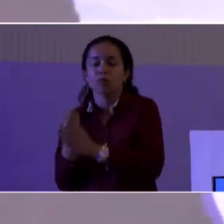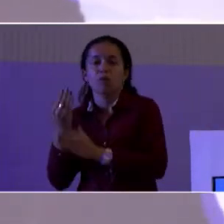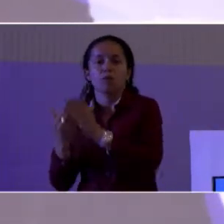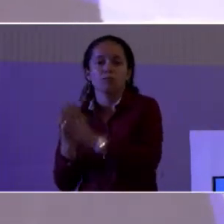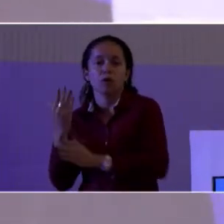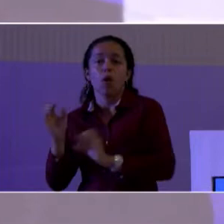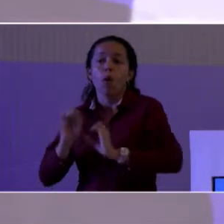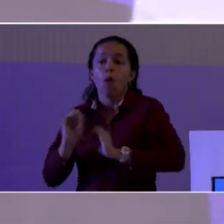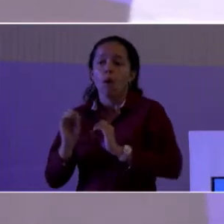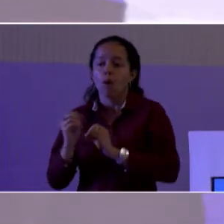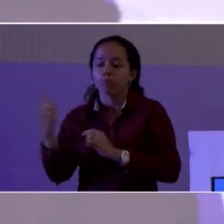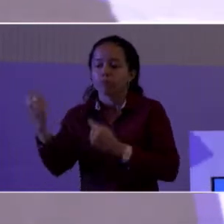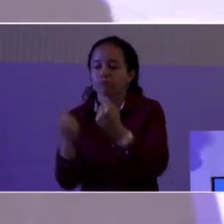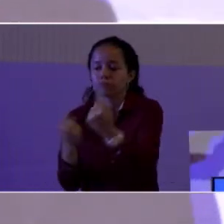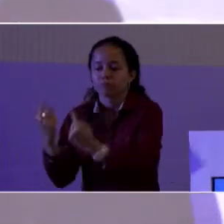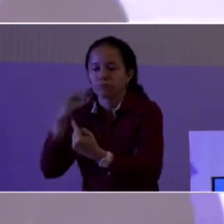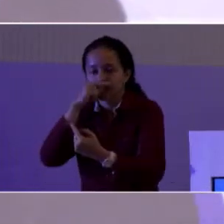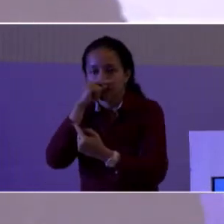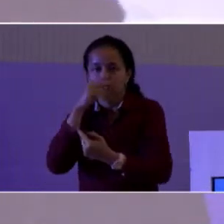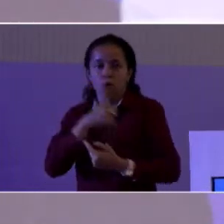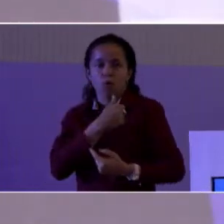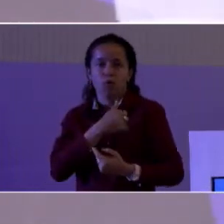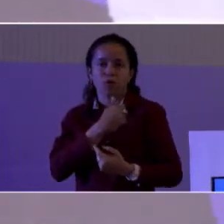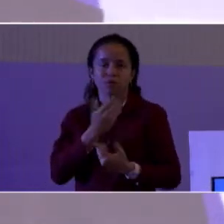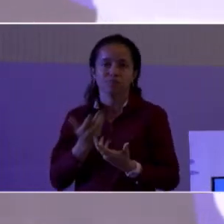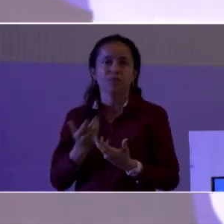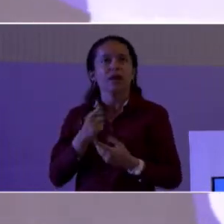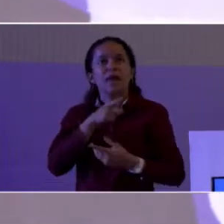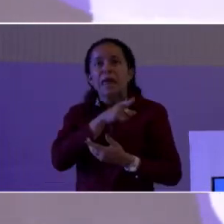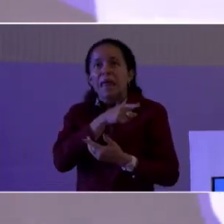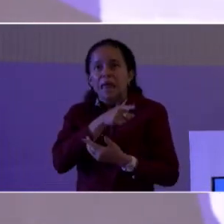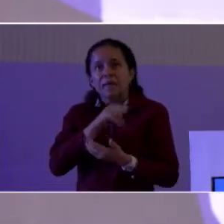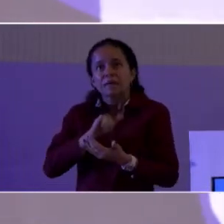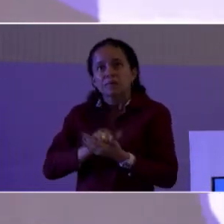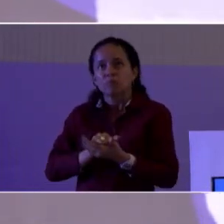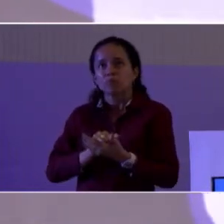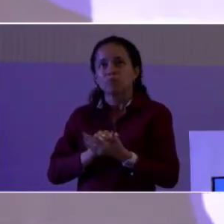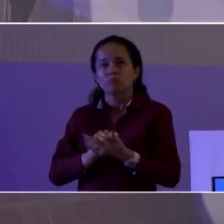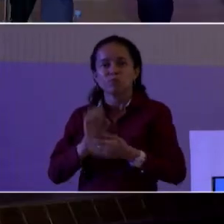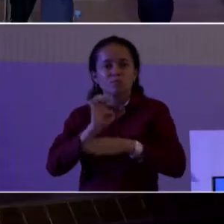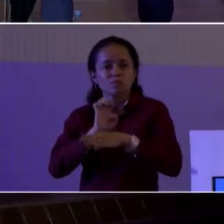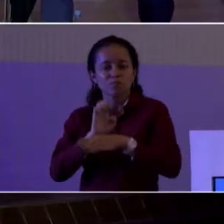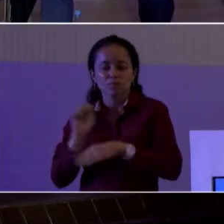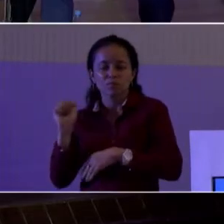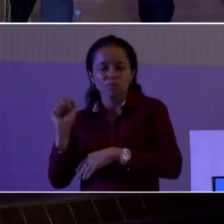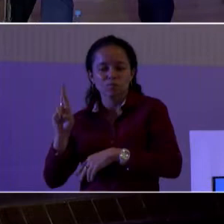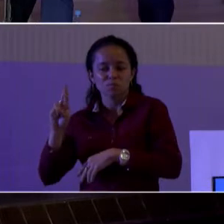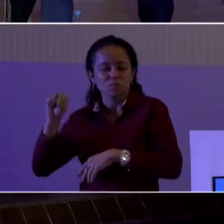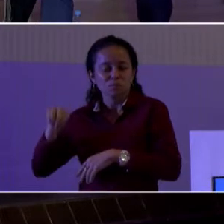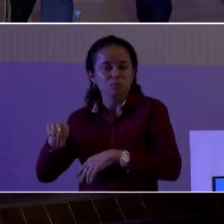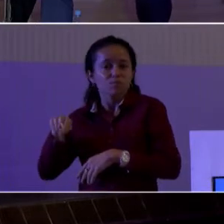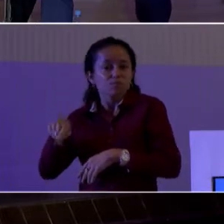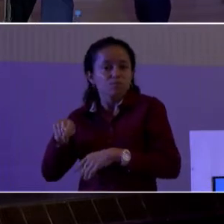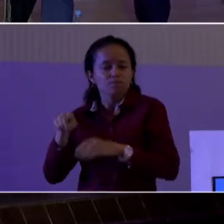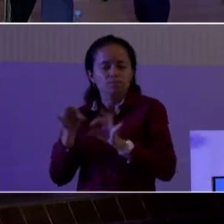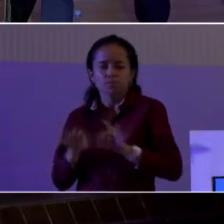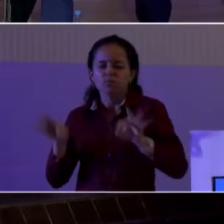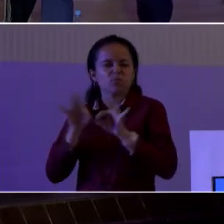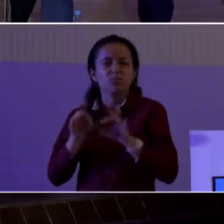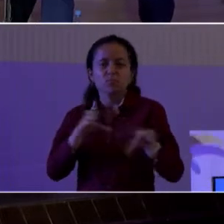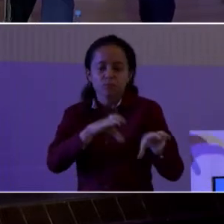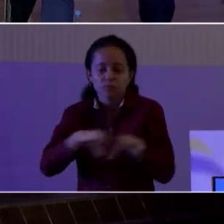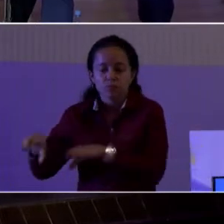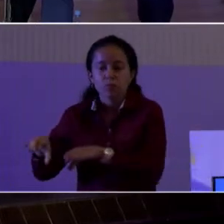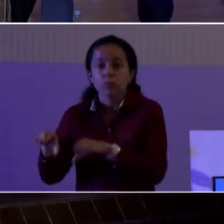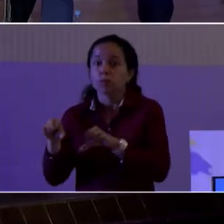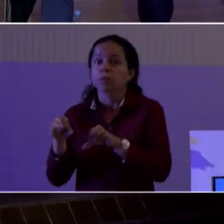llegando muchos más niños, niñas, jóvenes y adolescentes. Por eso para la agencia es muy importante hacer acciones para que